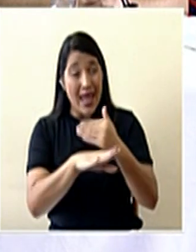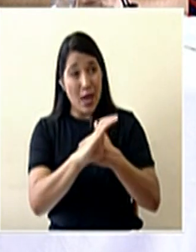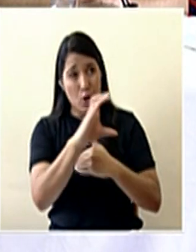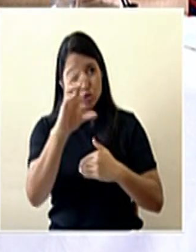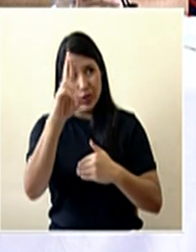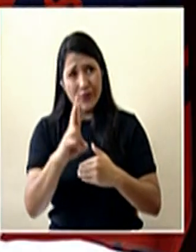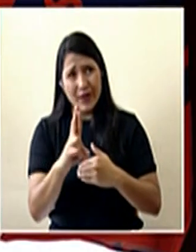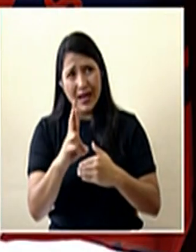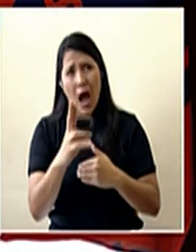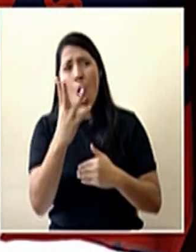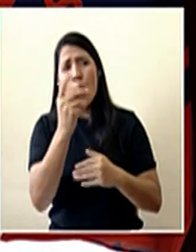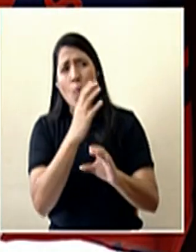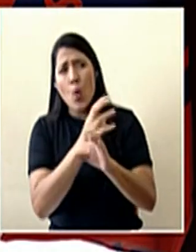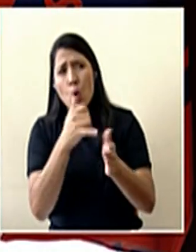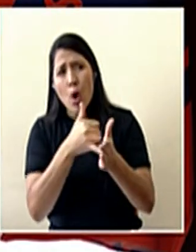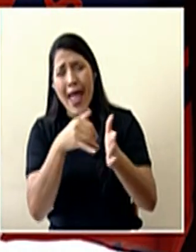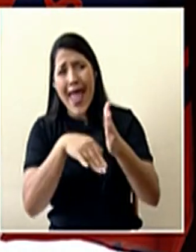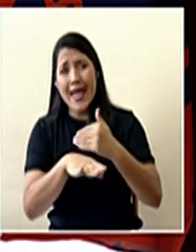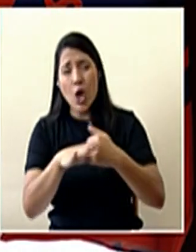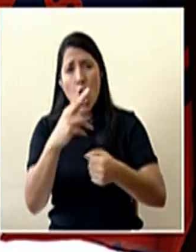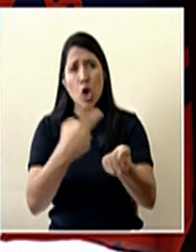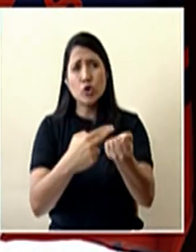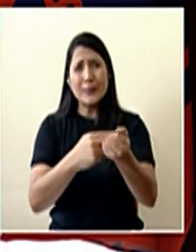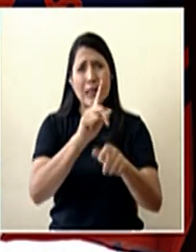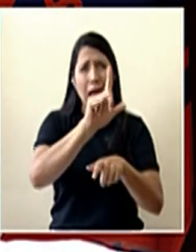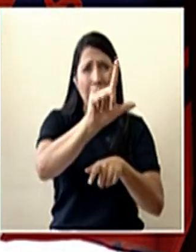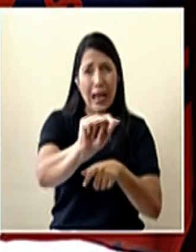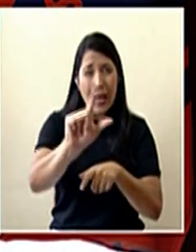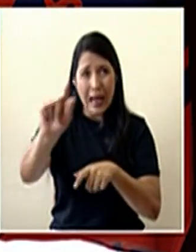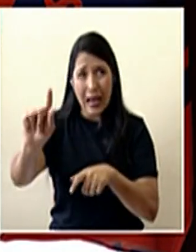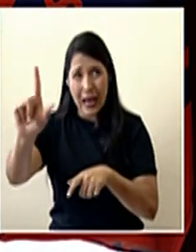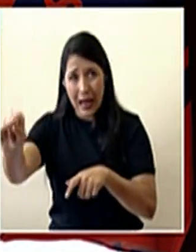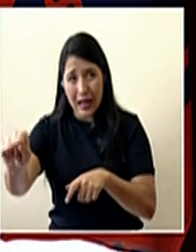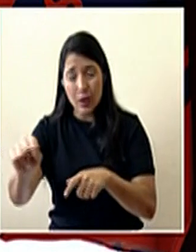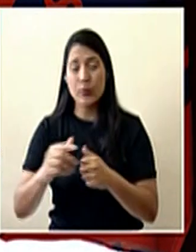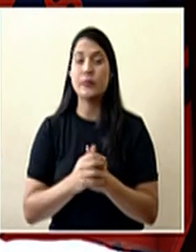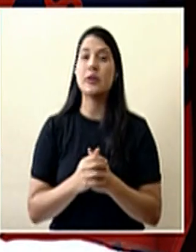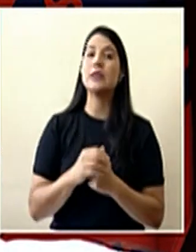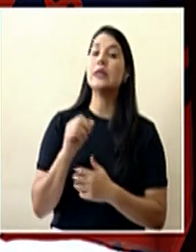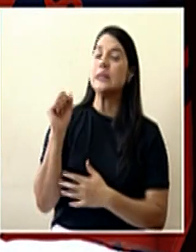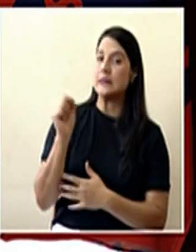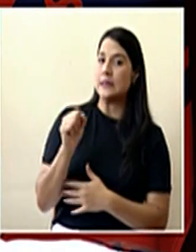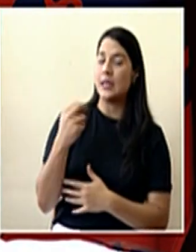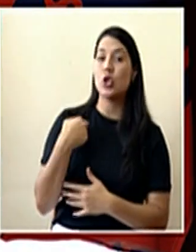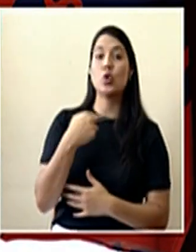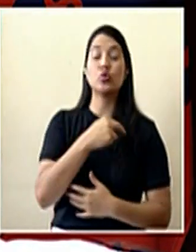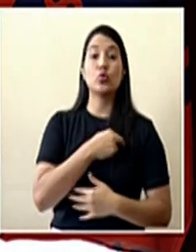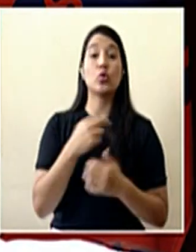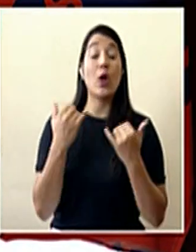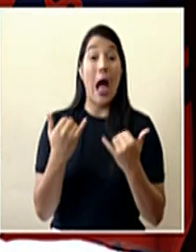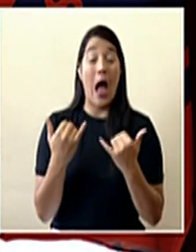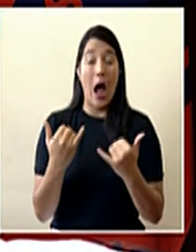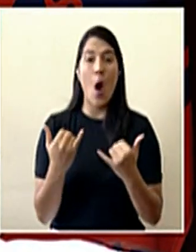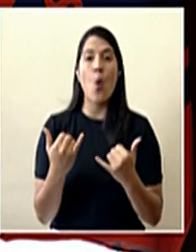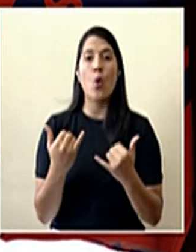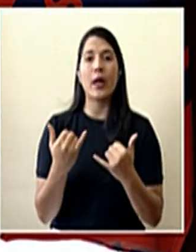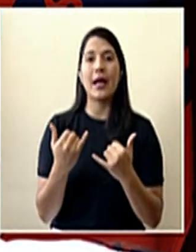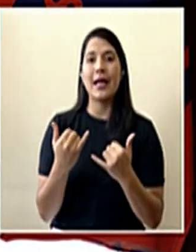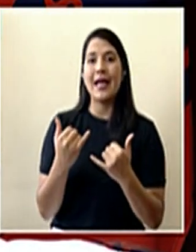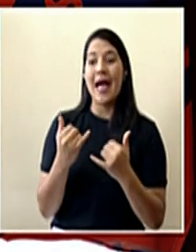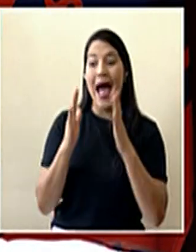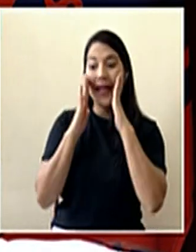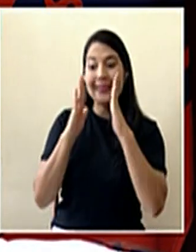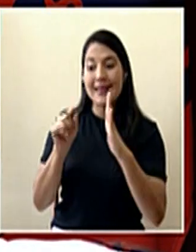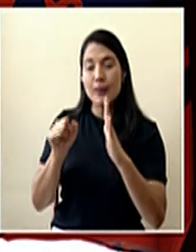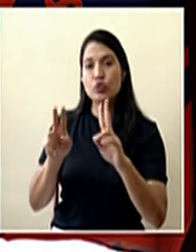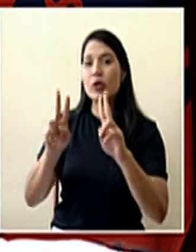hospitales regionales? ¿Hay planes concretos para reforzar estas unidades en dichos hospitales? Sí. Nosotros estamos manejando este tema de una forma integral